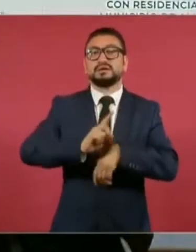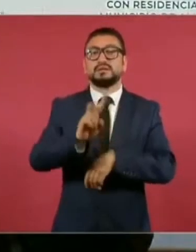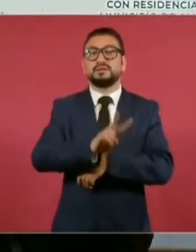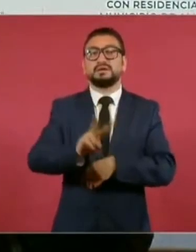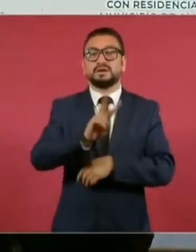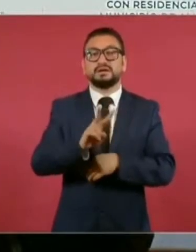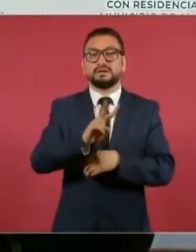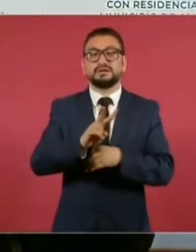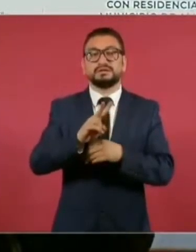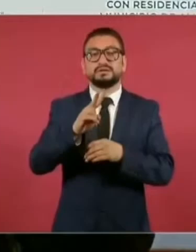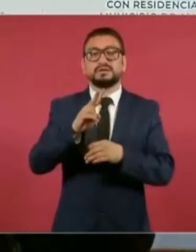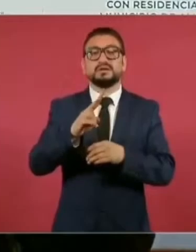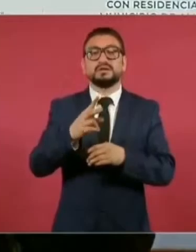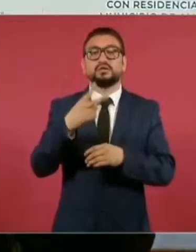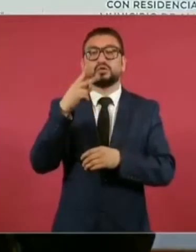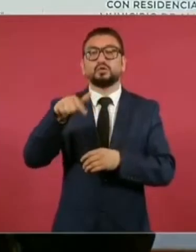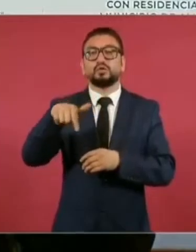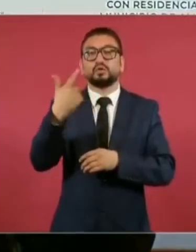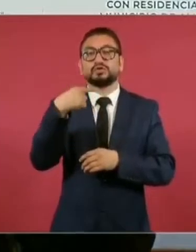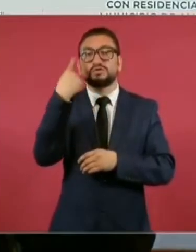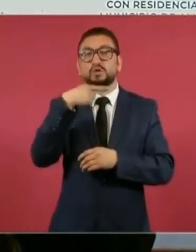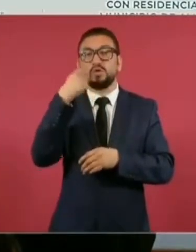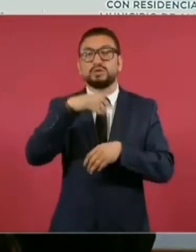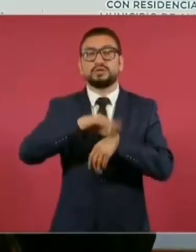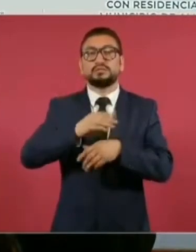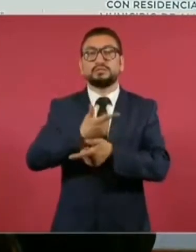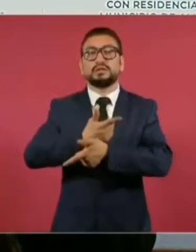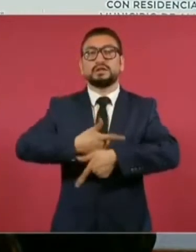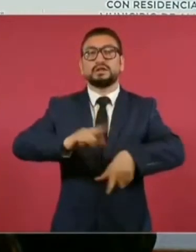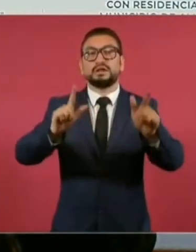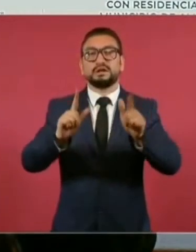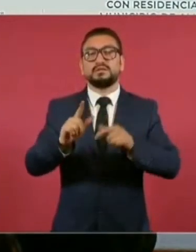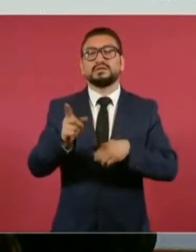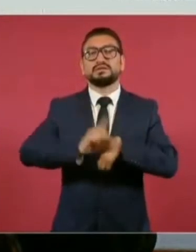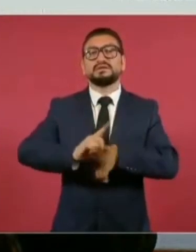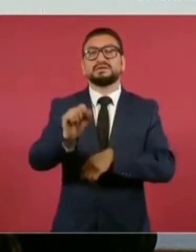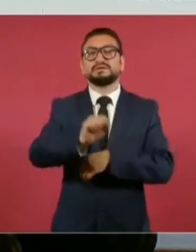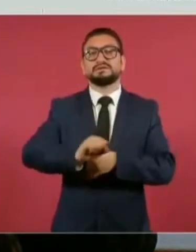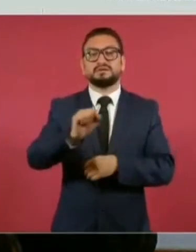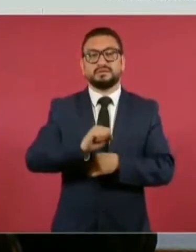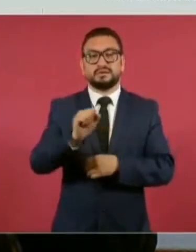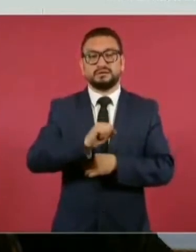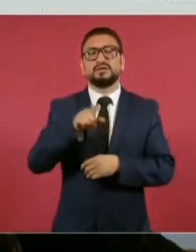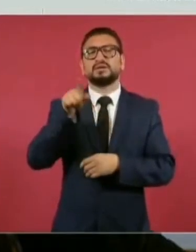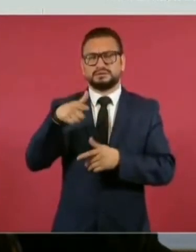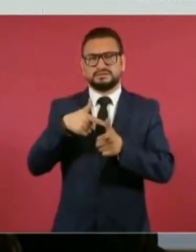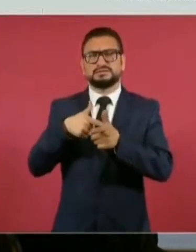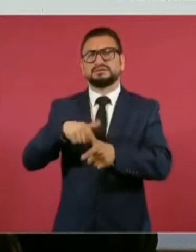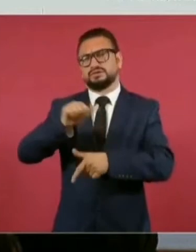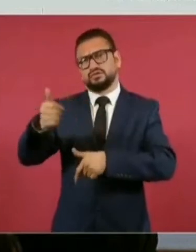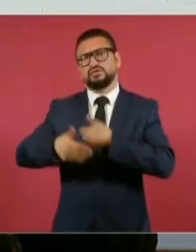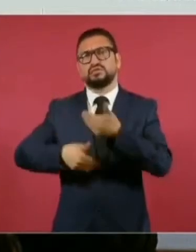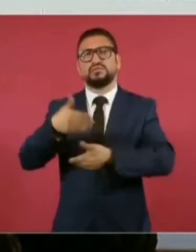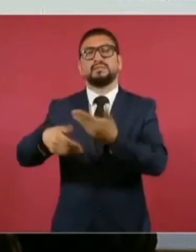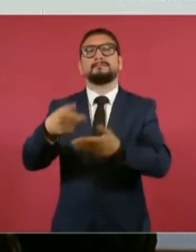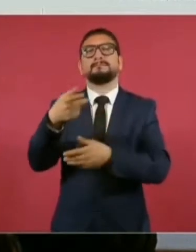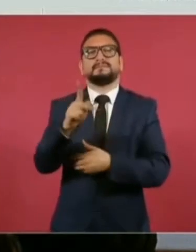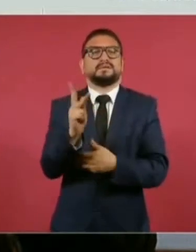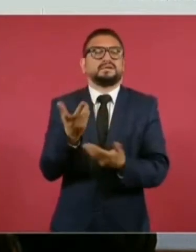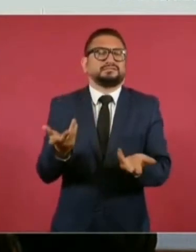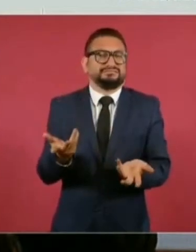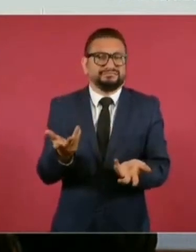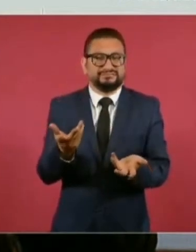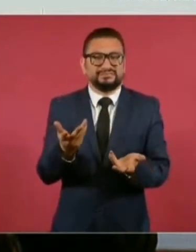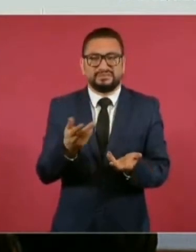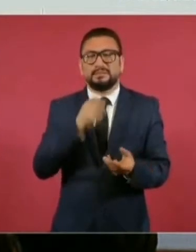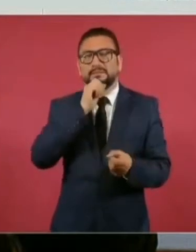plazo otorgado es de 12 horas. Fue liberado el sábado. Ella continúa con un proceso, pero pues